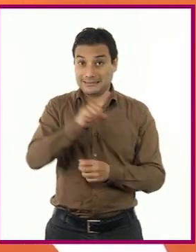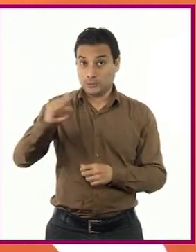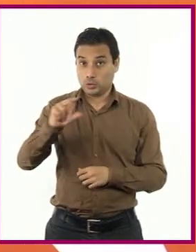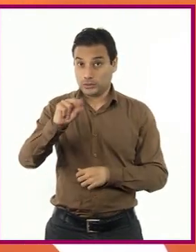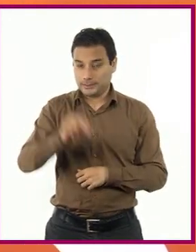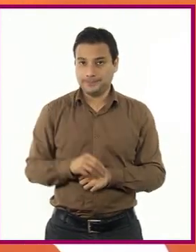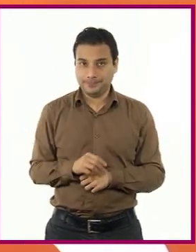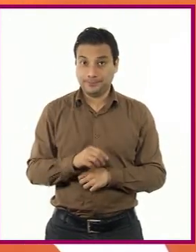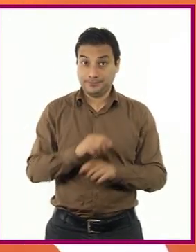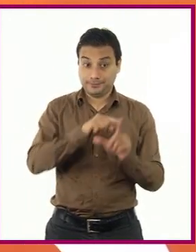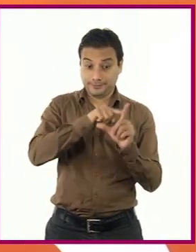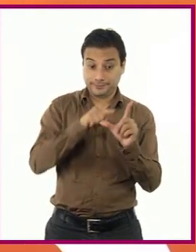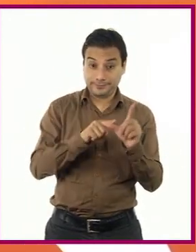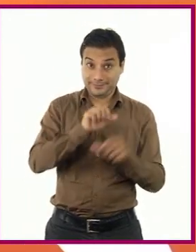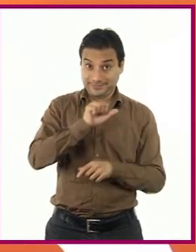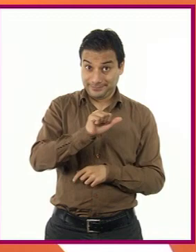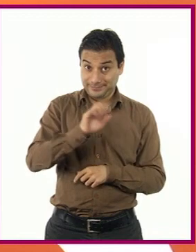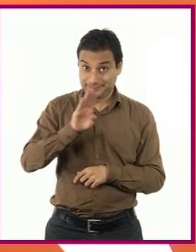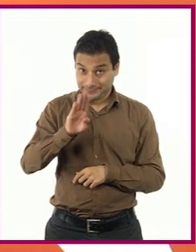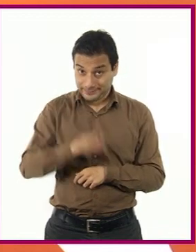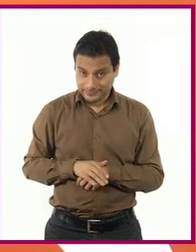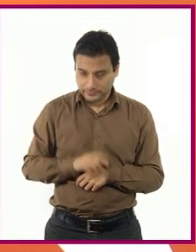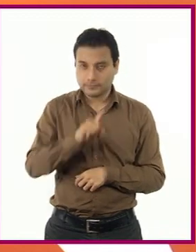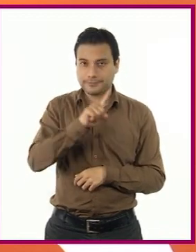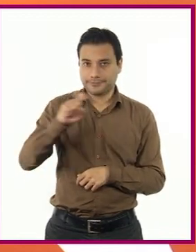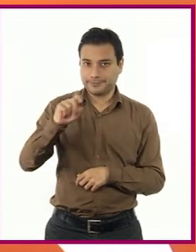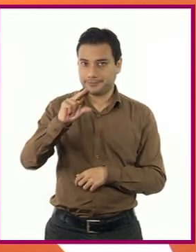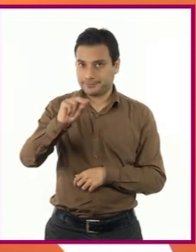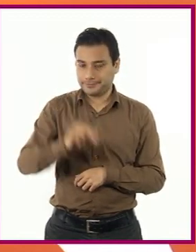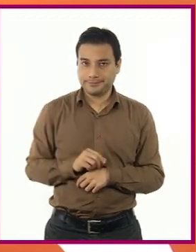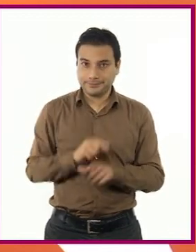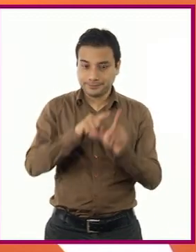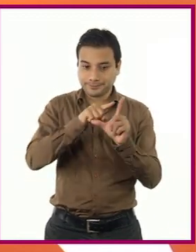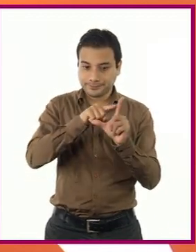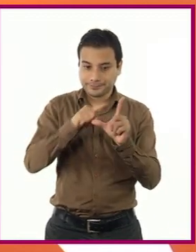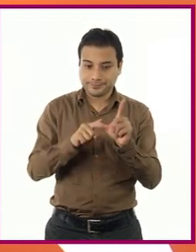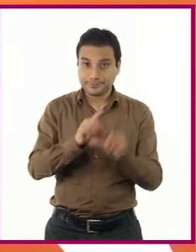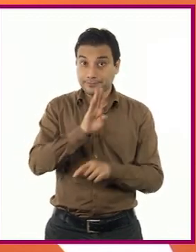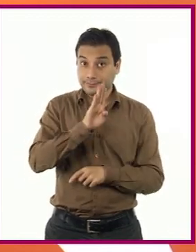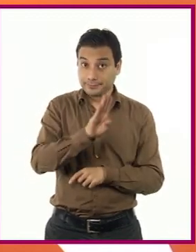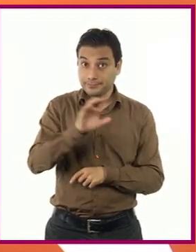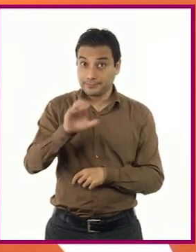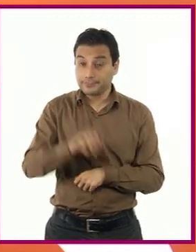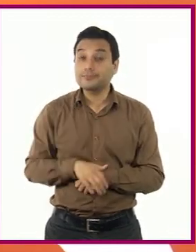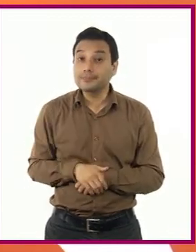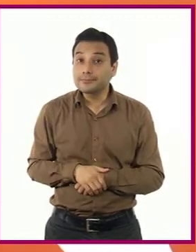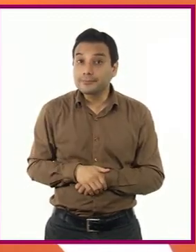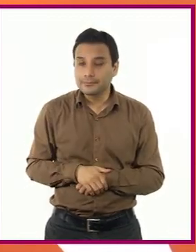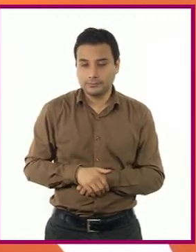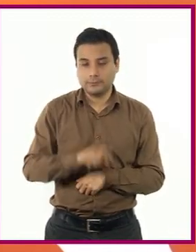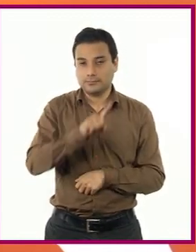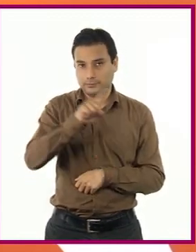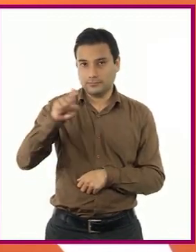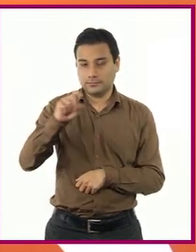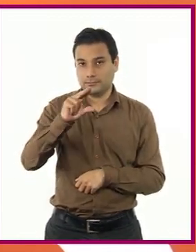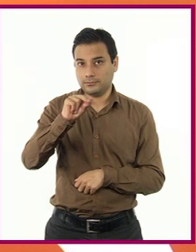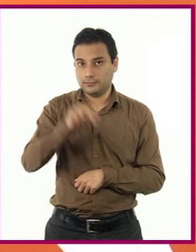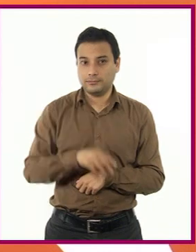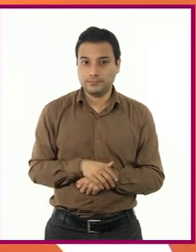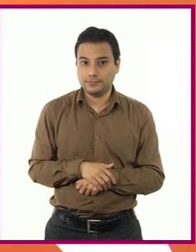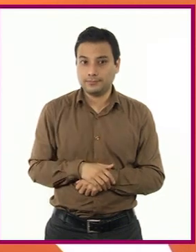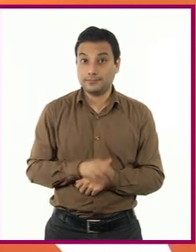Ángulo A más ángulo B es igual a 180 grados. Ángulo B más ángulo C es igual a 180